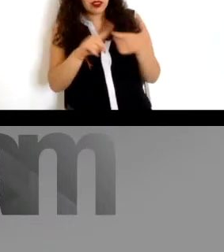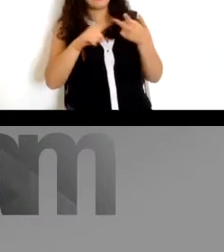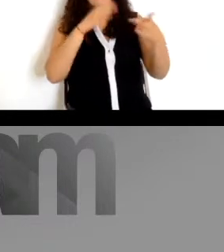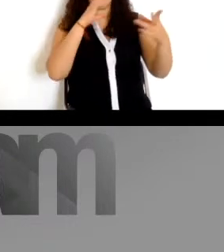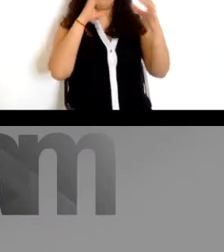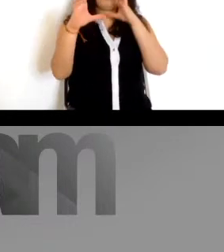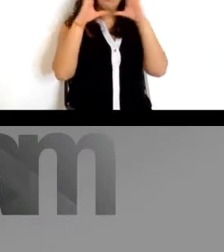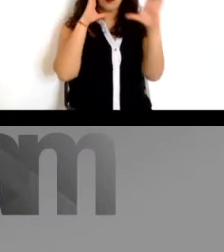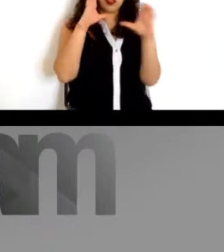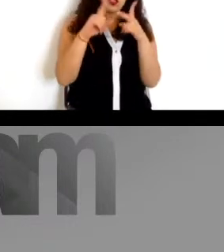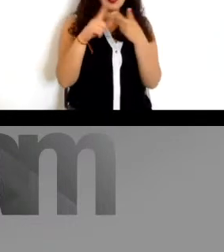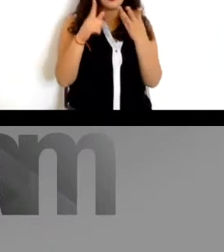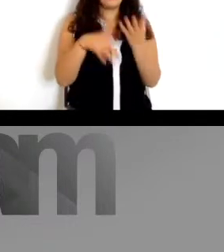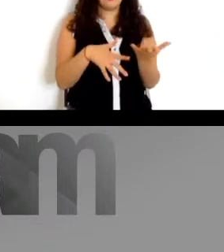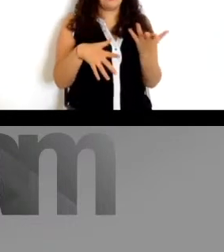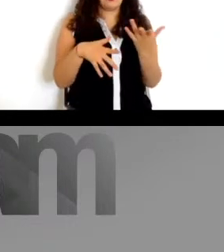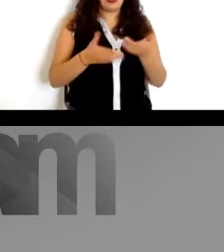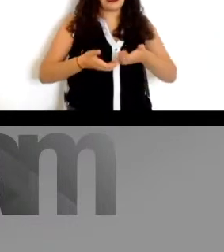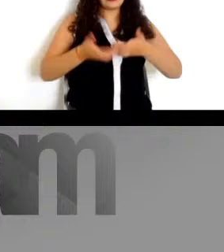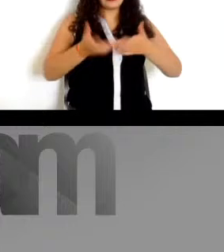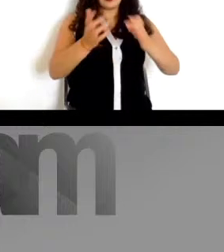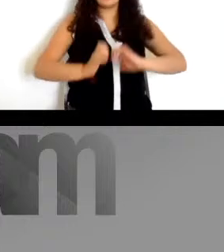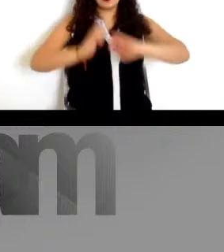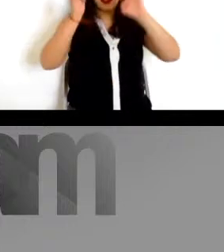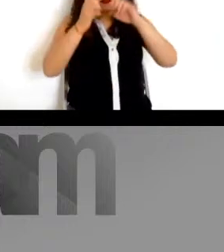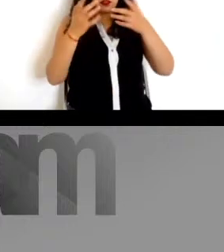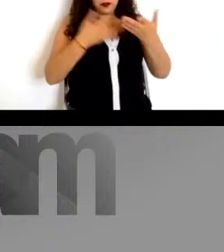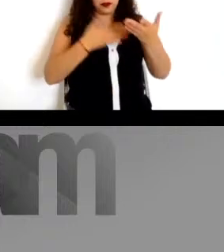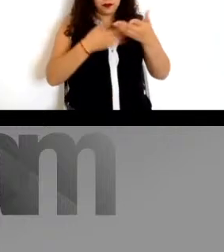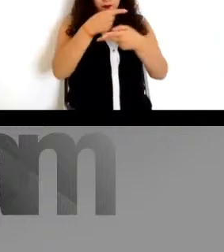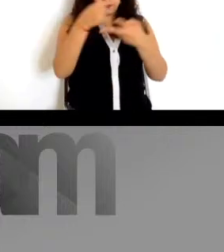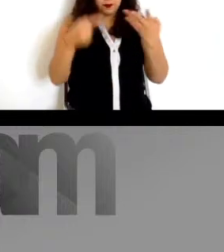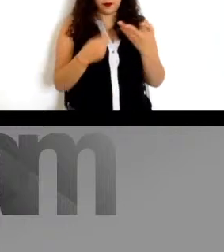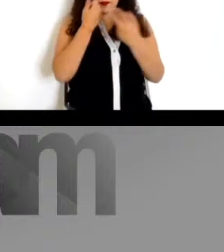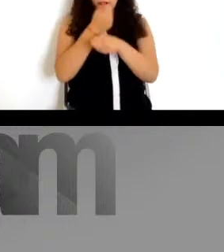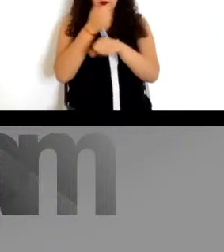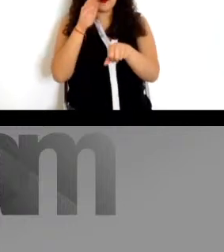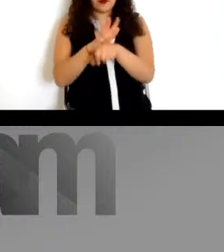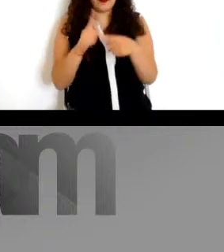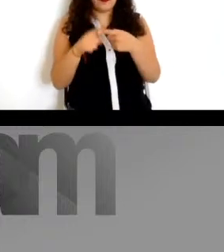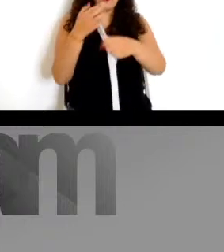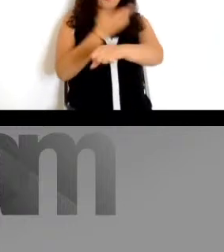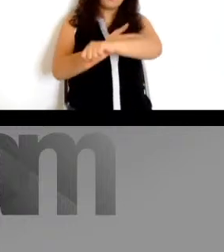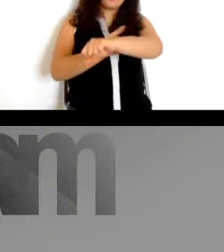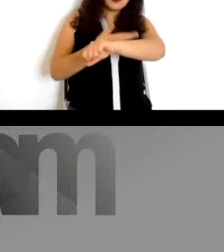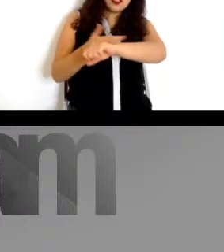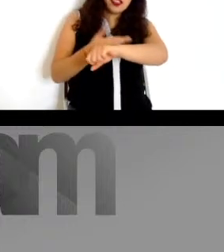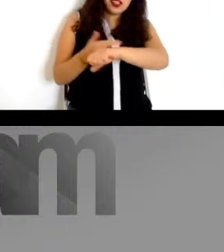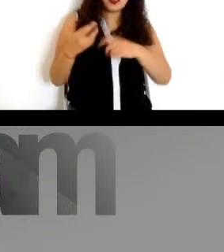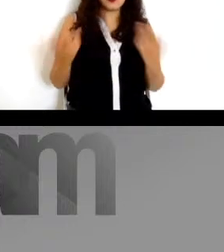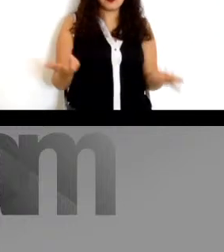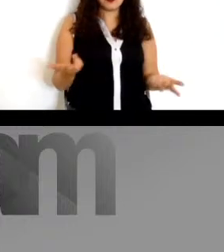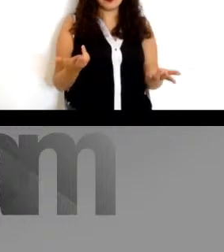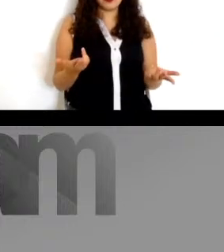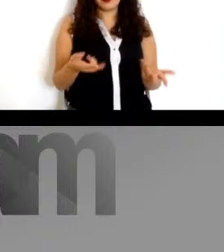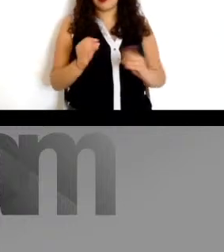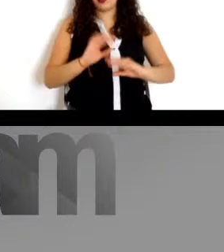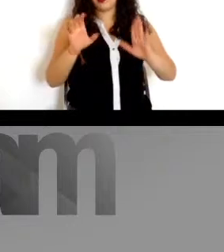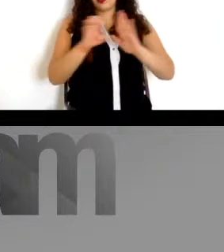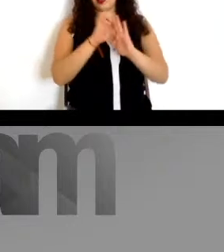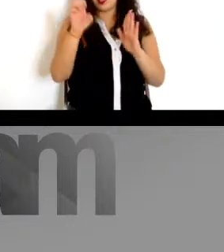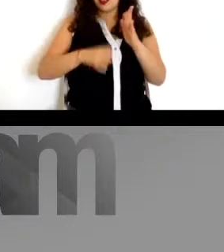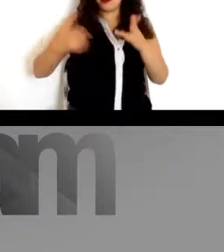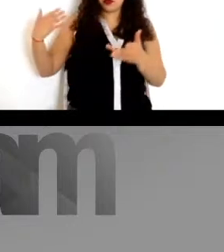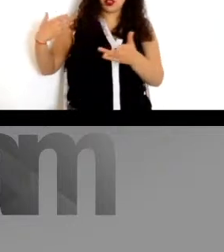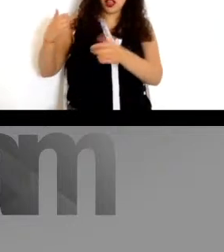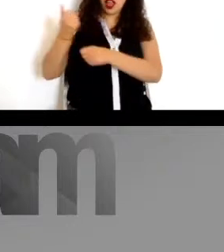comunicaciones, arquitectura, también en cuestiones administrativas, en trámites. No dejemos, como ha sido el claro ejemplo de estos años,